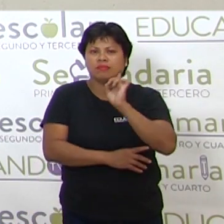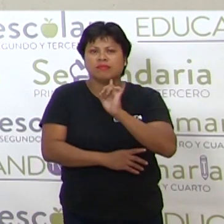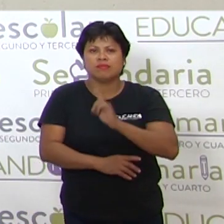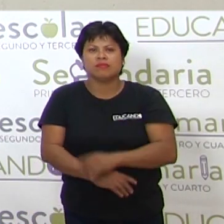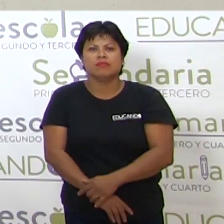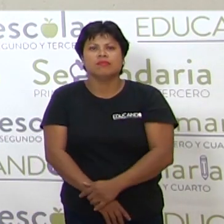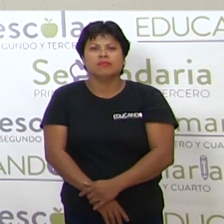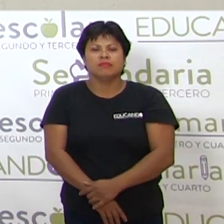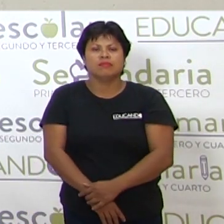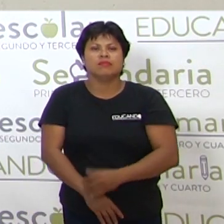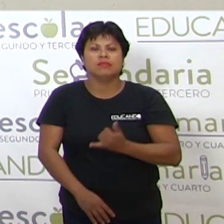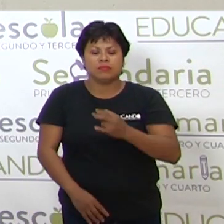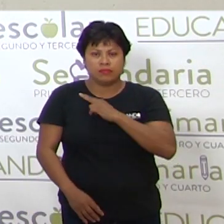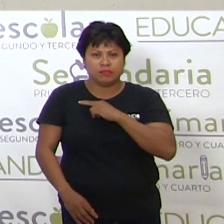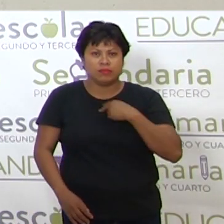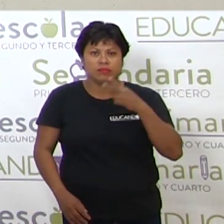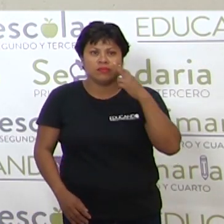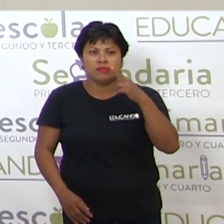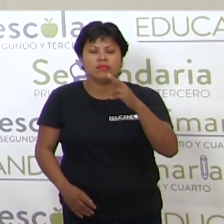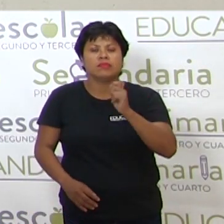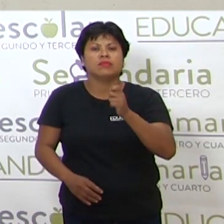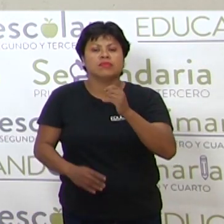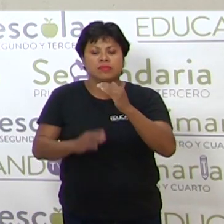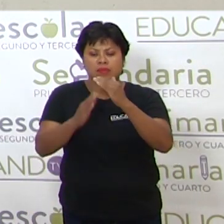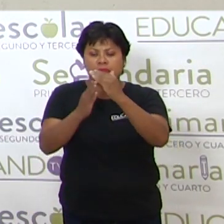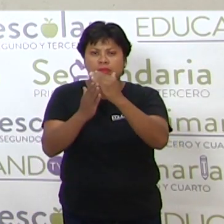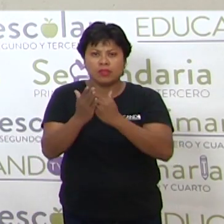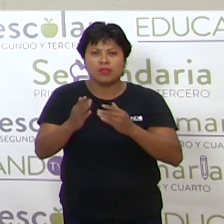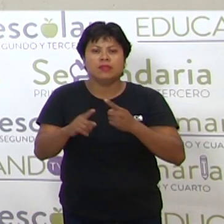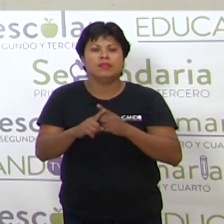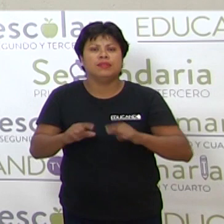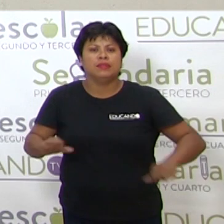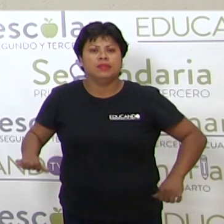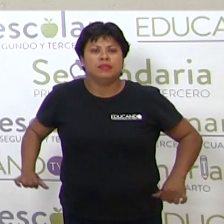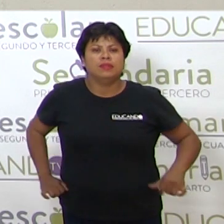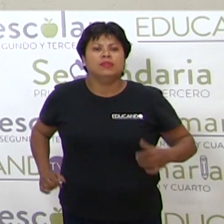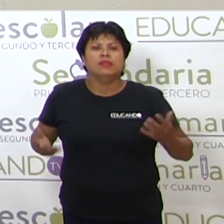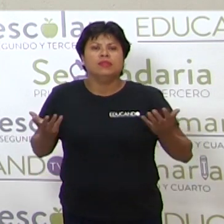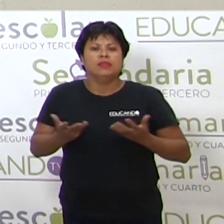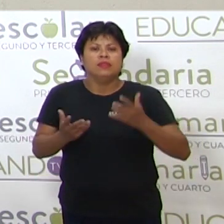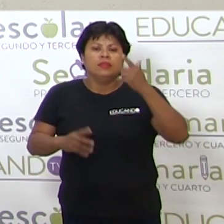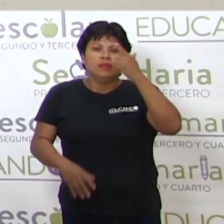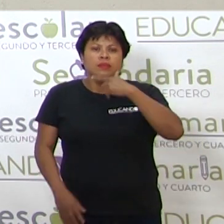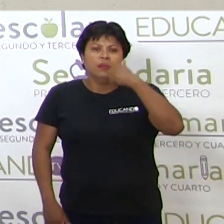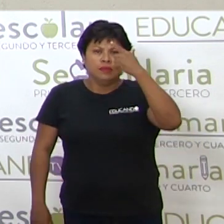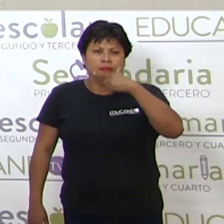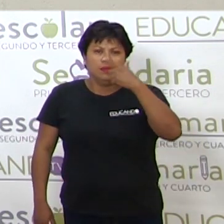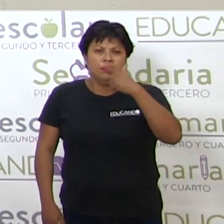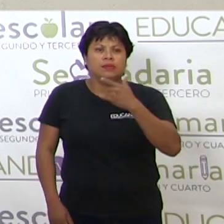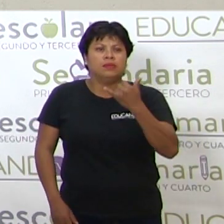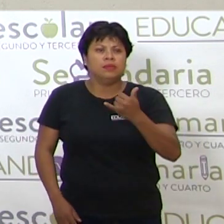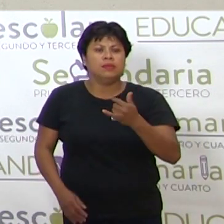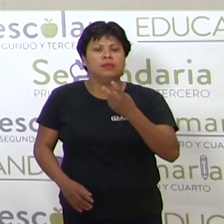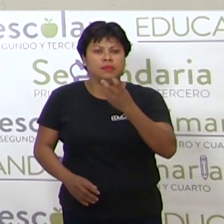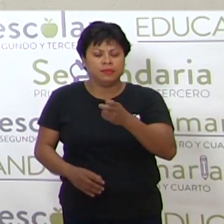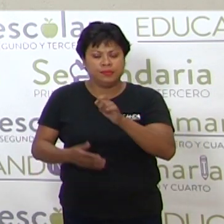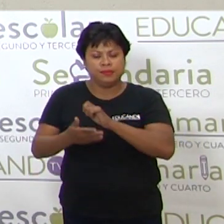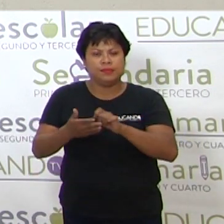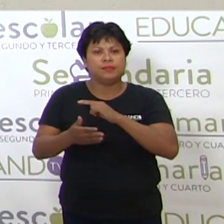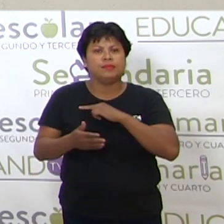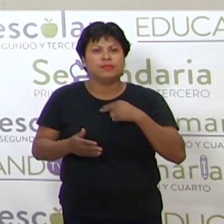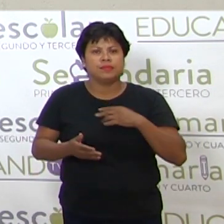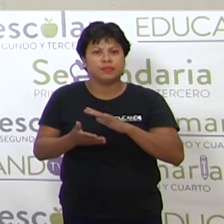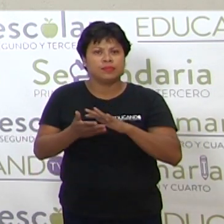si nos damos cuenta son menores las actividades que se realizan por la noche según el diario que leímos